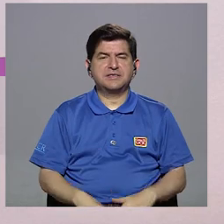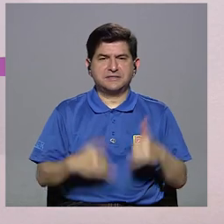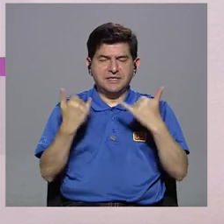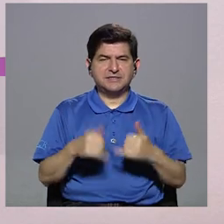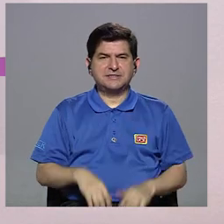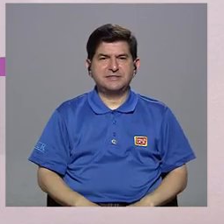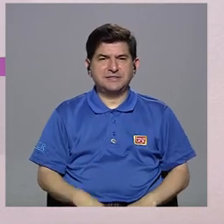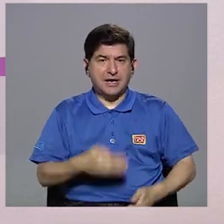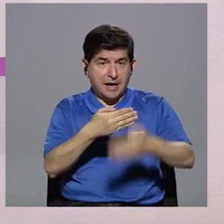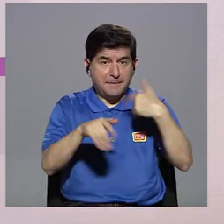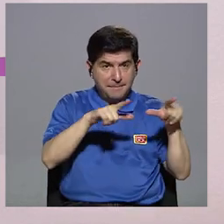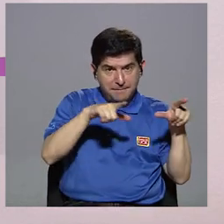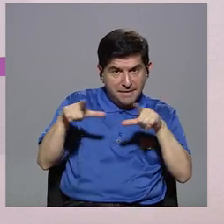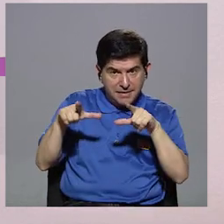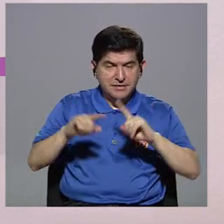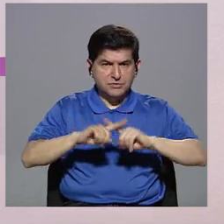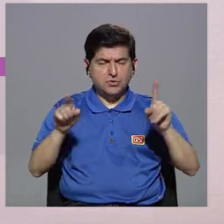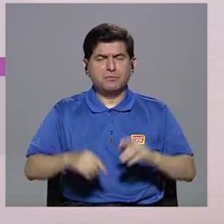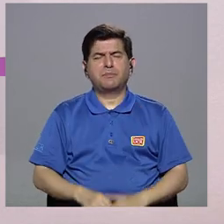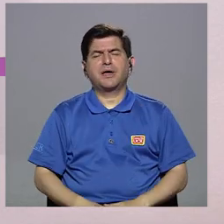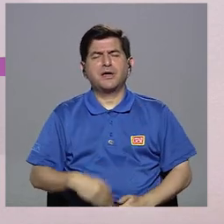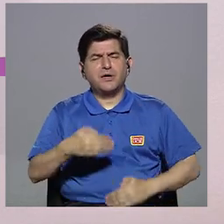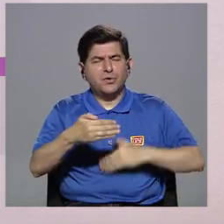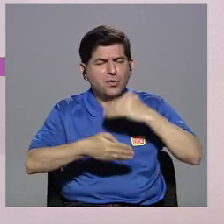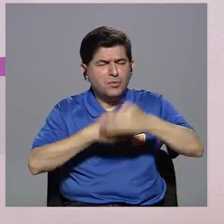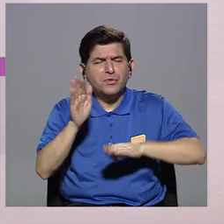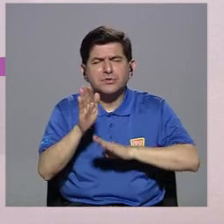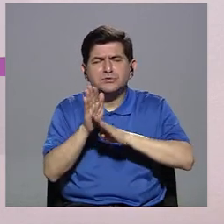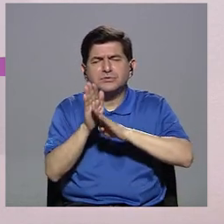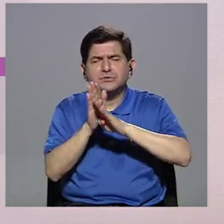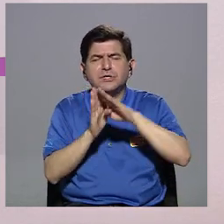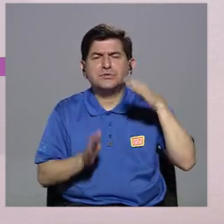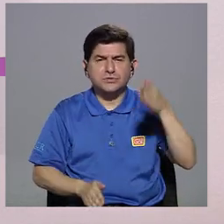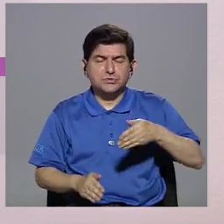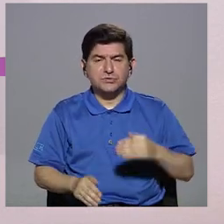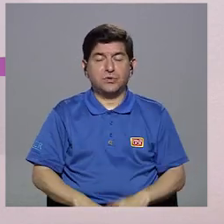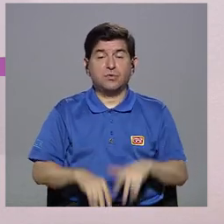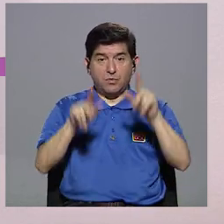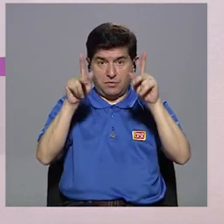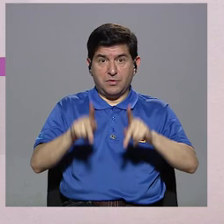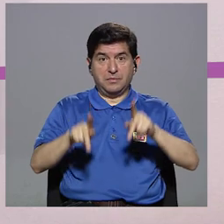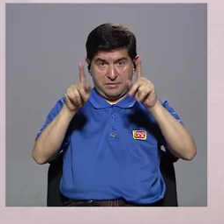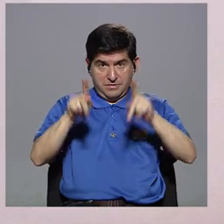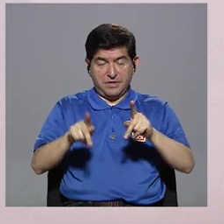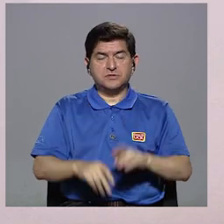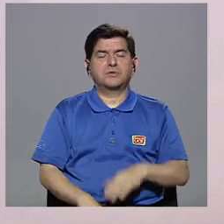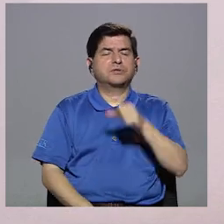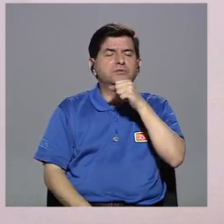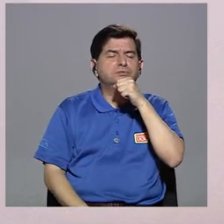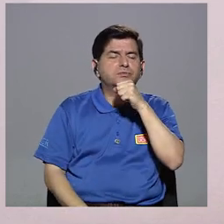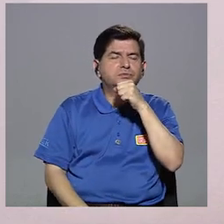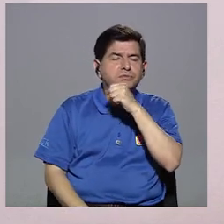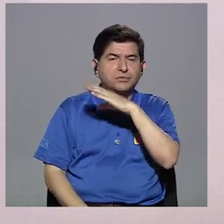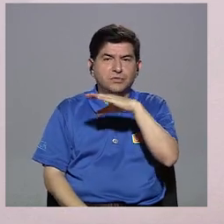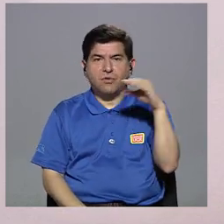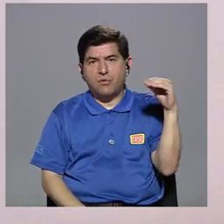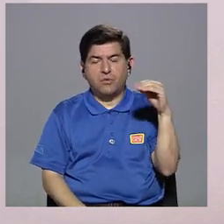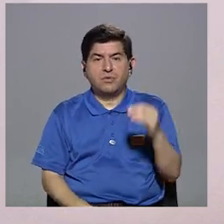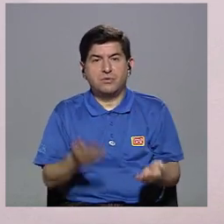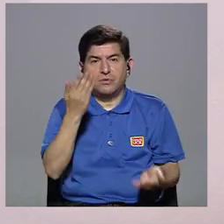pero se va desarrollando más lentamente conforme los pacientes predispuestos envejecen